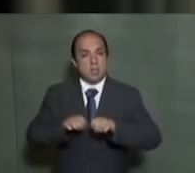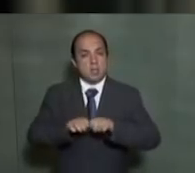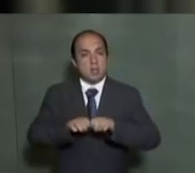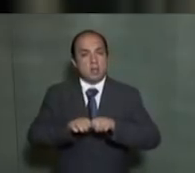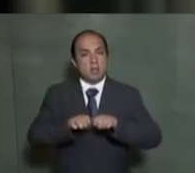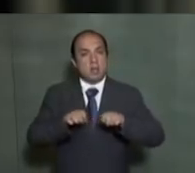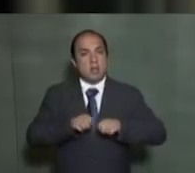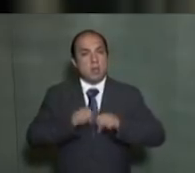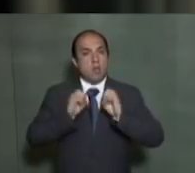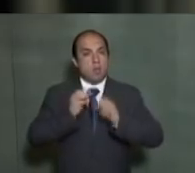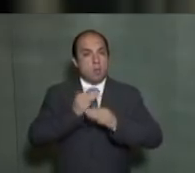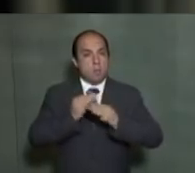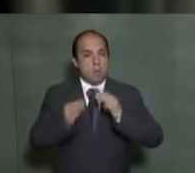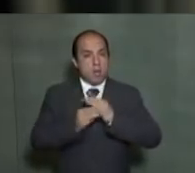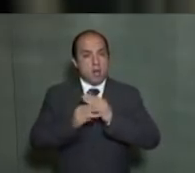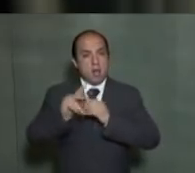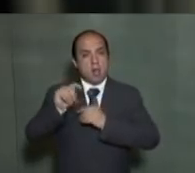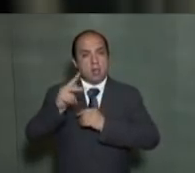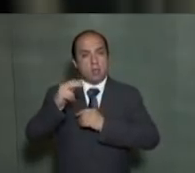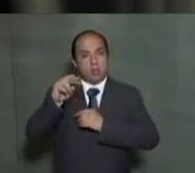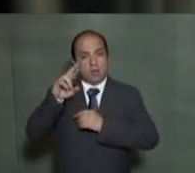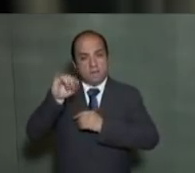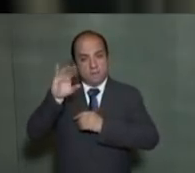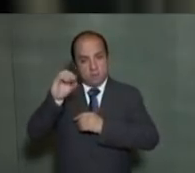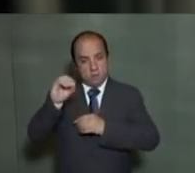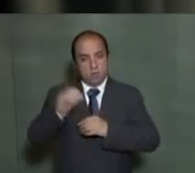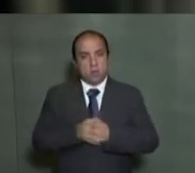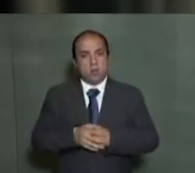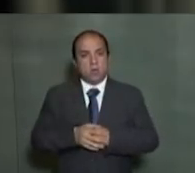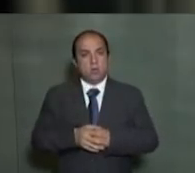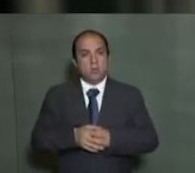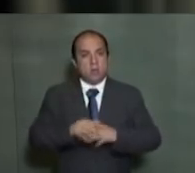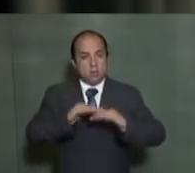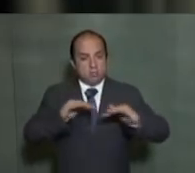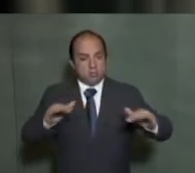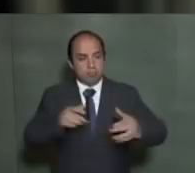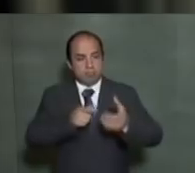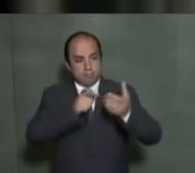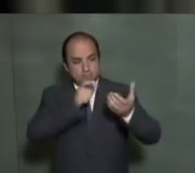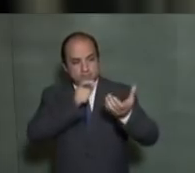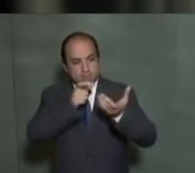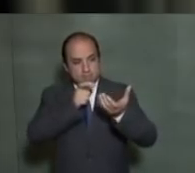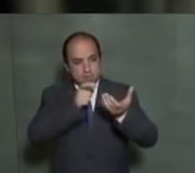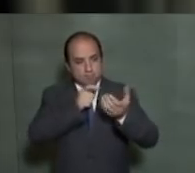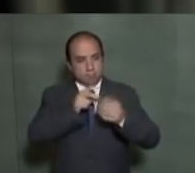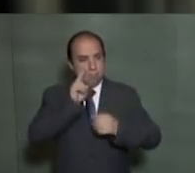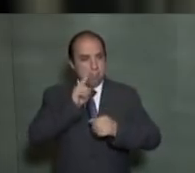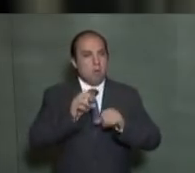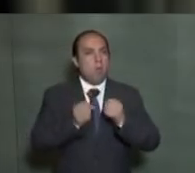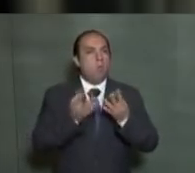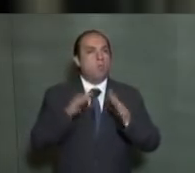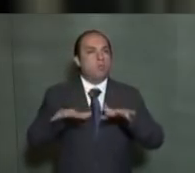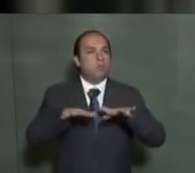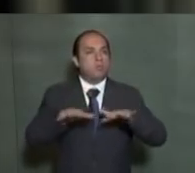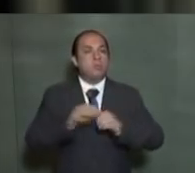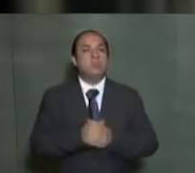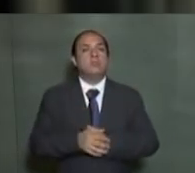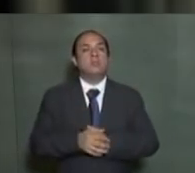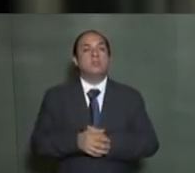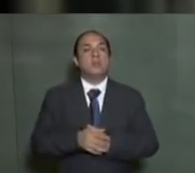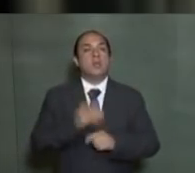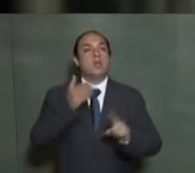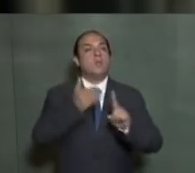topográfico, pero en la mayoría de los casos es simplemente lo que se puede observar a simple vista. Y este primer nivel tiene como objetivo